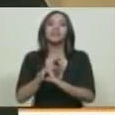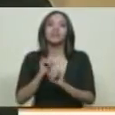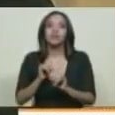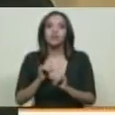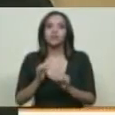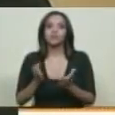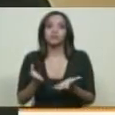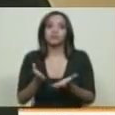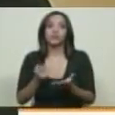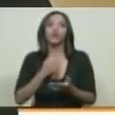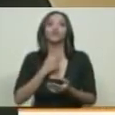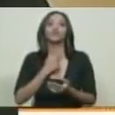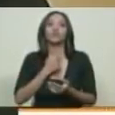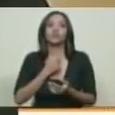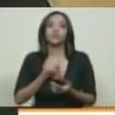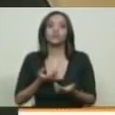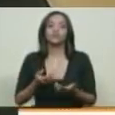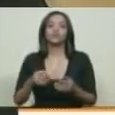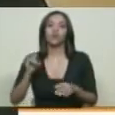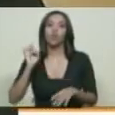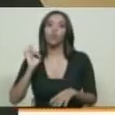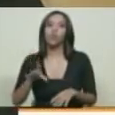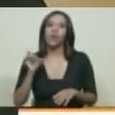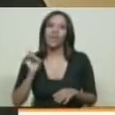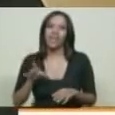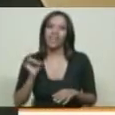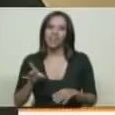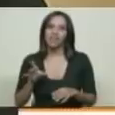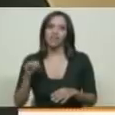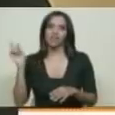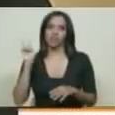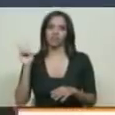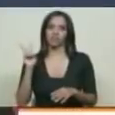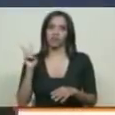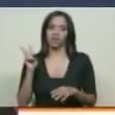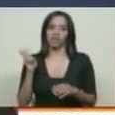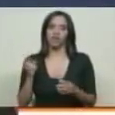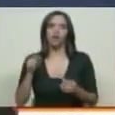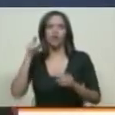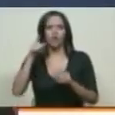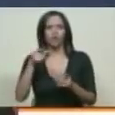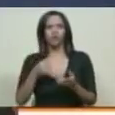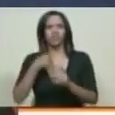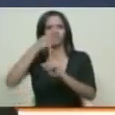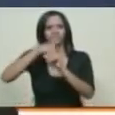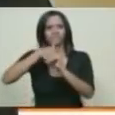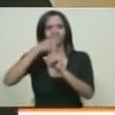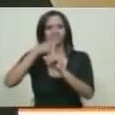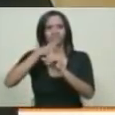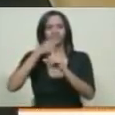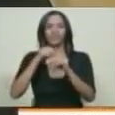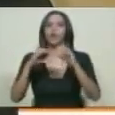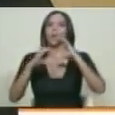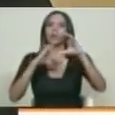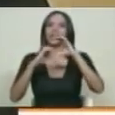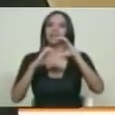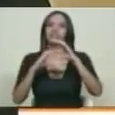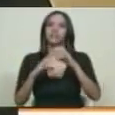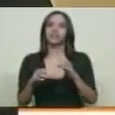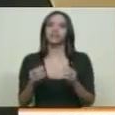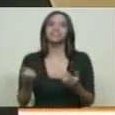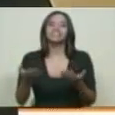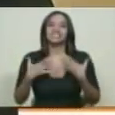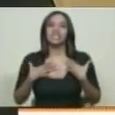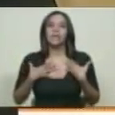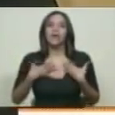Y nos duele que al pueblo se le hagan estas cosas. Usted se ha convertido en un guerrillero comunicacional. No, pero a mí me duele en eso y doy la